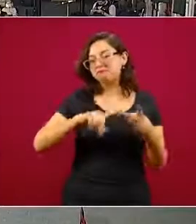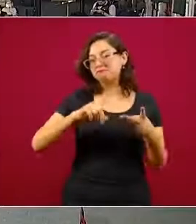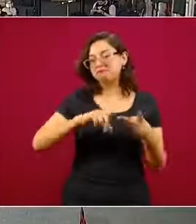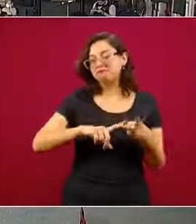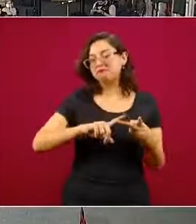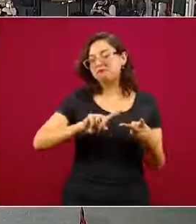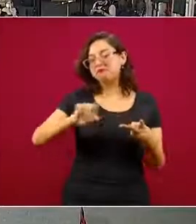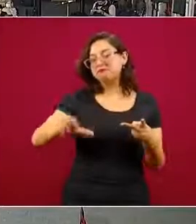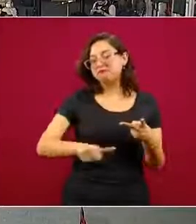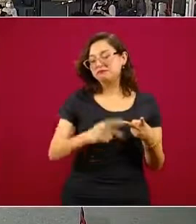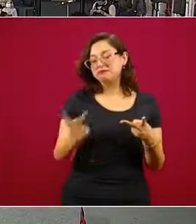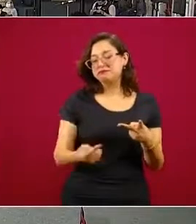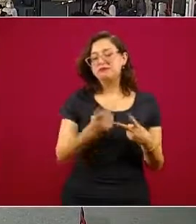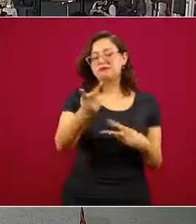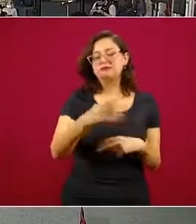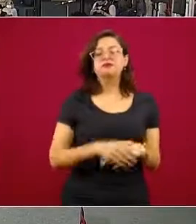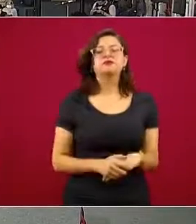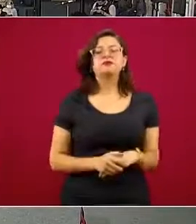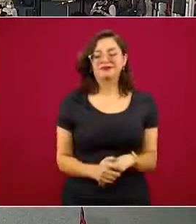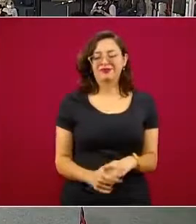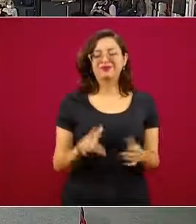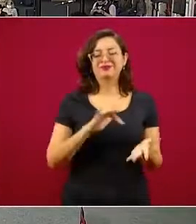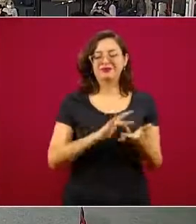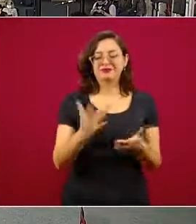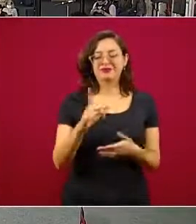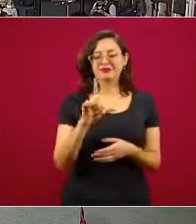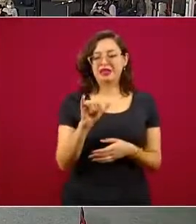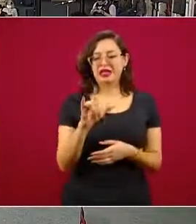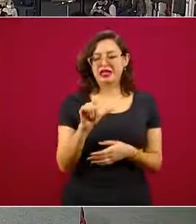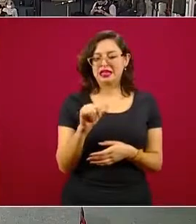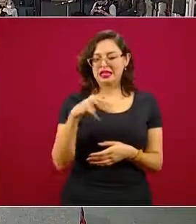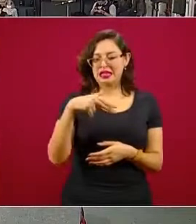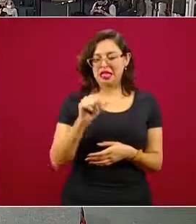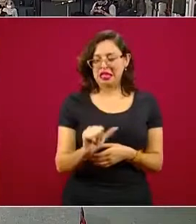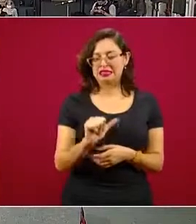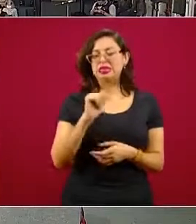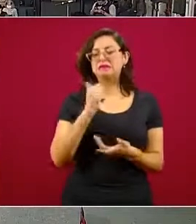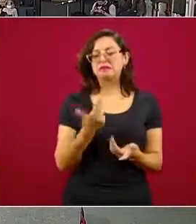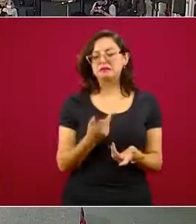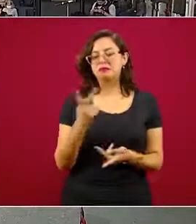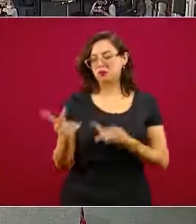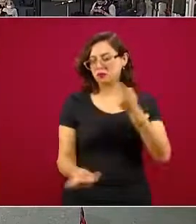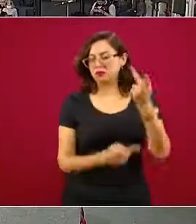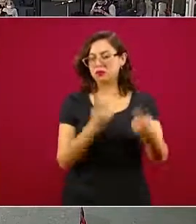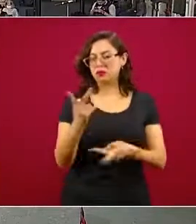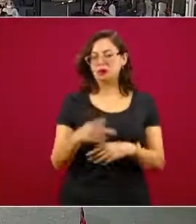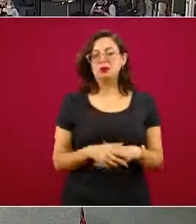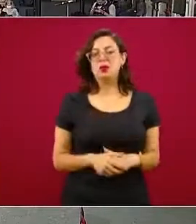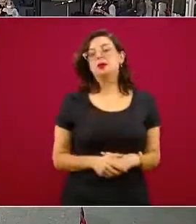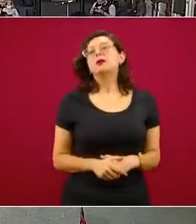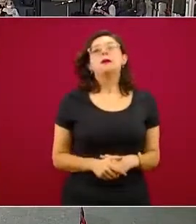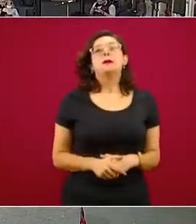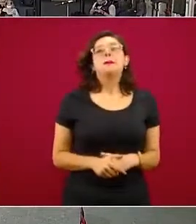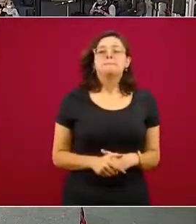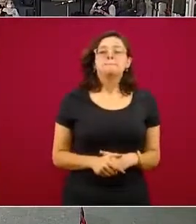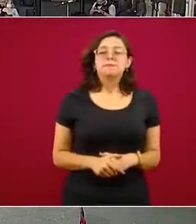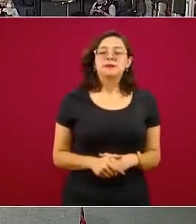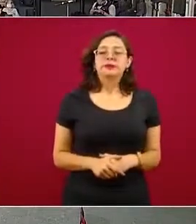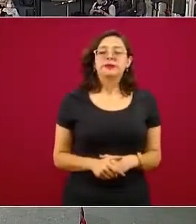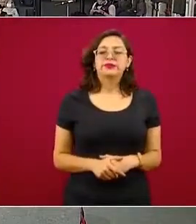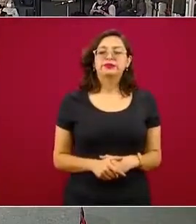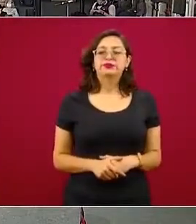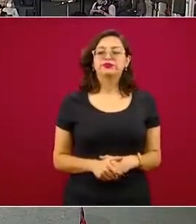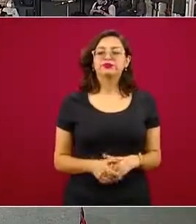gracias, Liliana Noble, de Pulso Saludable, por la pregunta y la implicación que tiene. Hay virus que